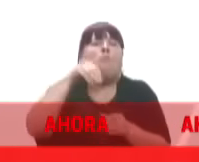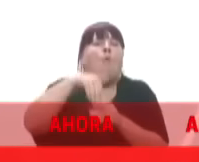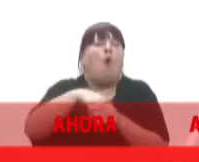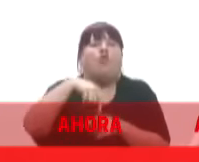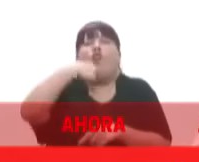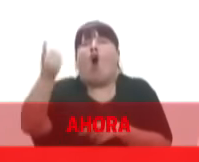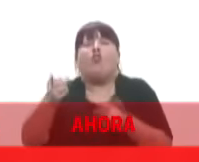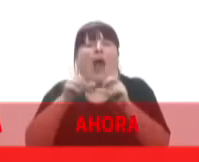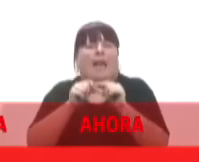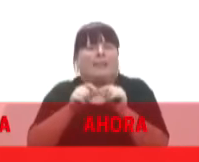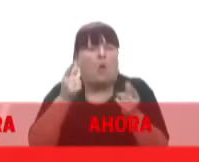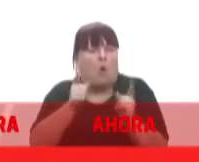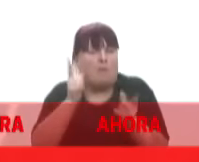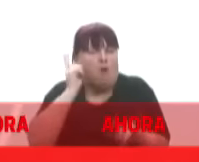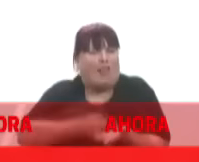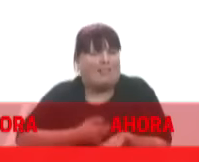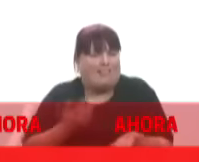otro artículo del dictamen.